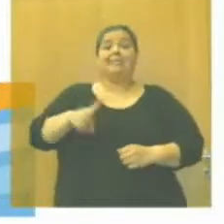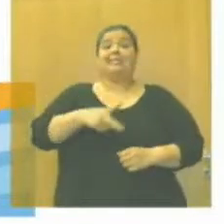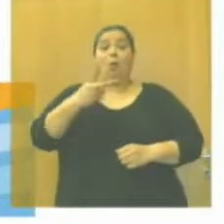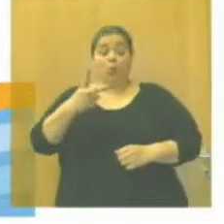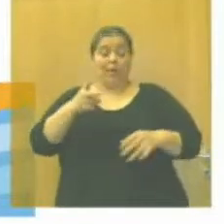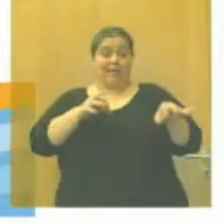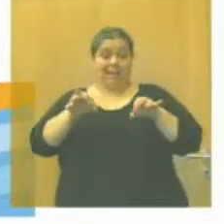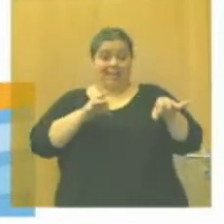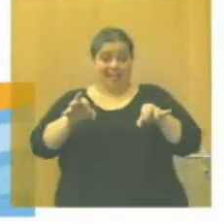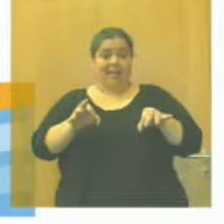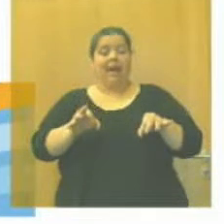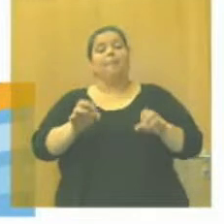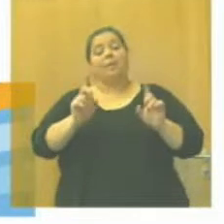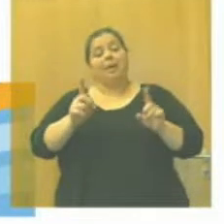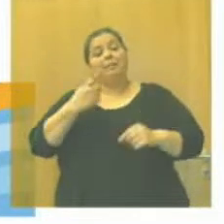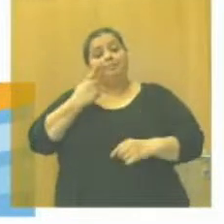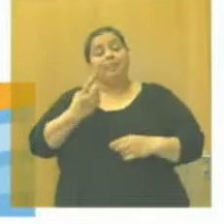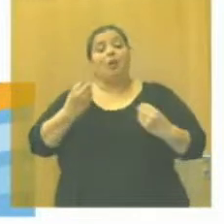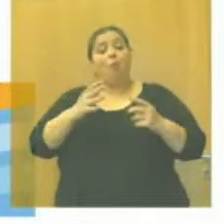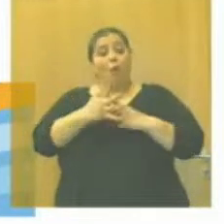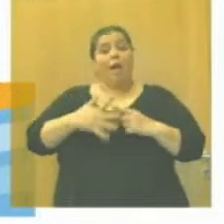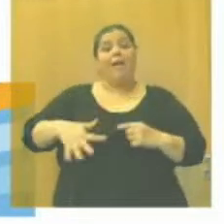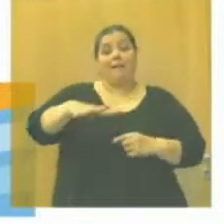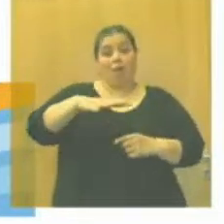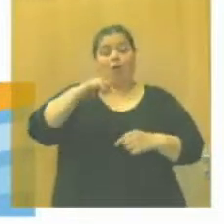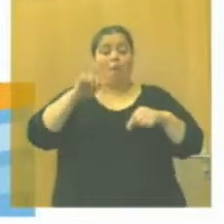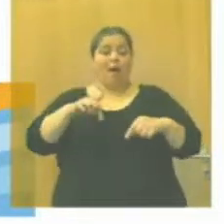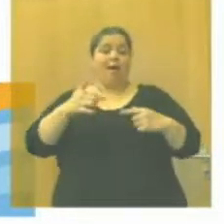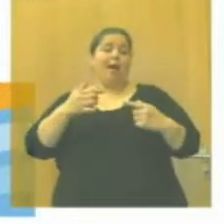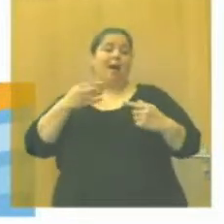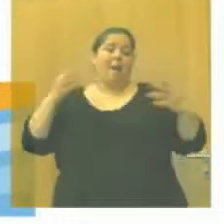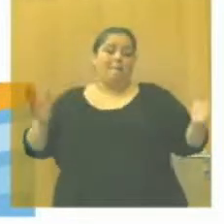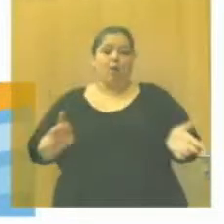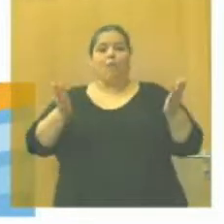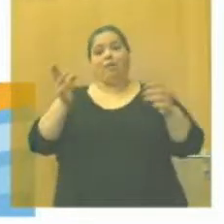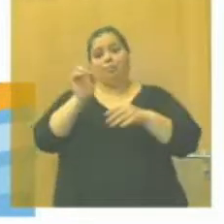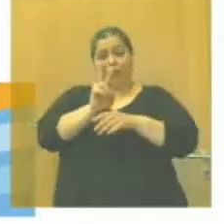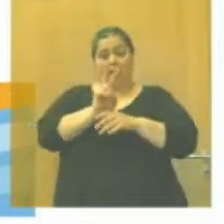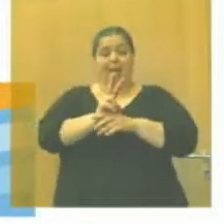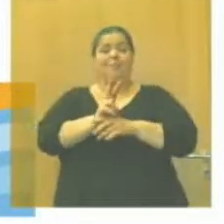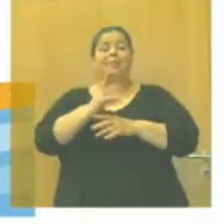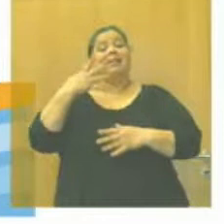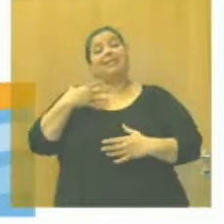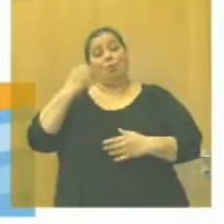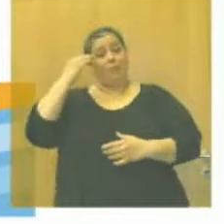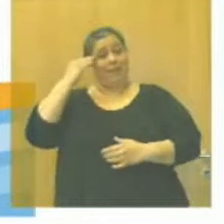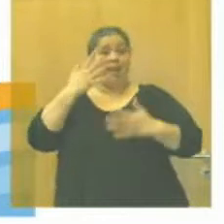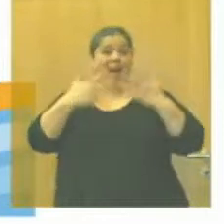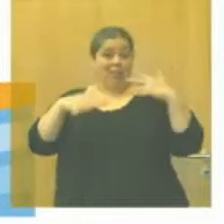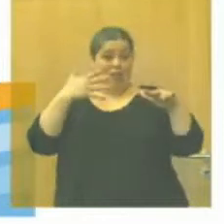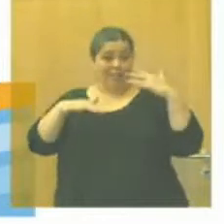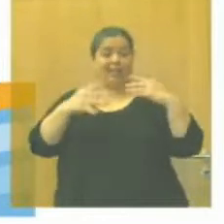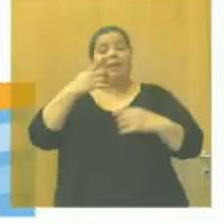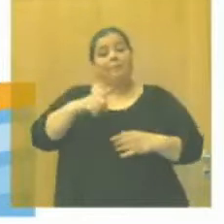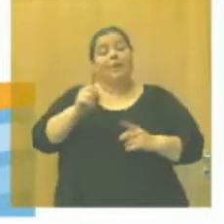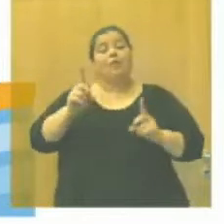estrategia, estamos viendo los entornos para promover y proteger la salud mental de los ciudadanos adolescentes, y el objetivo es